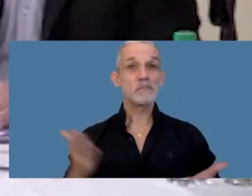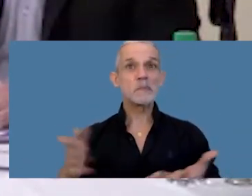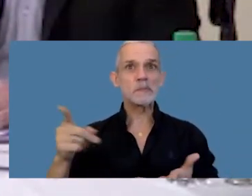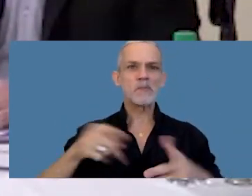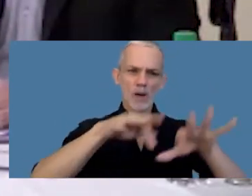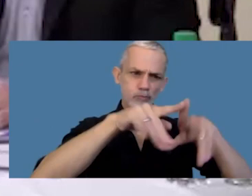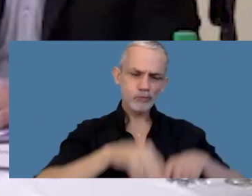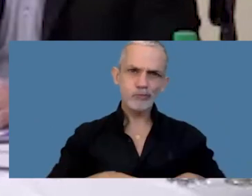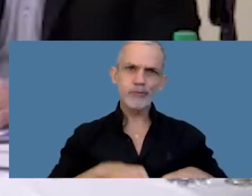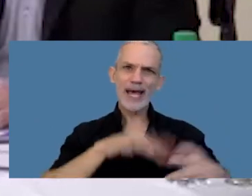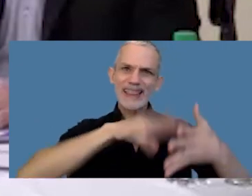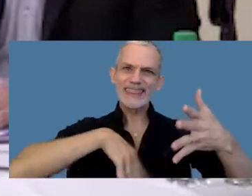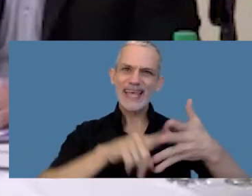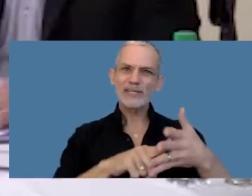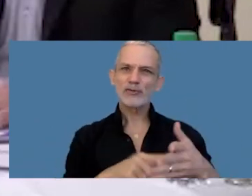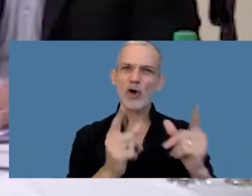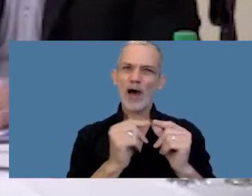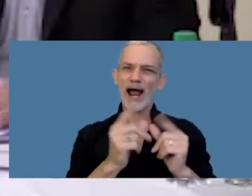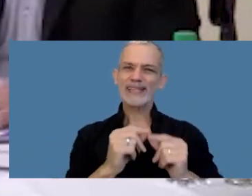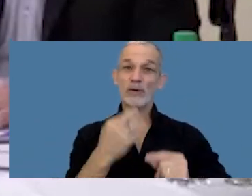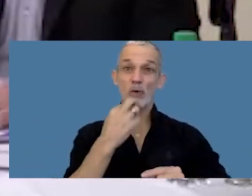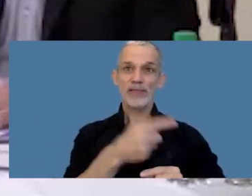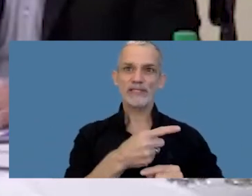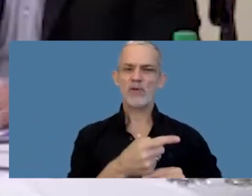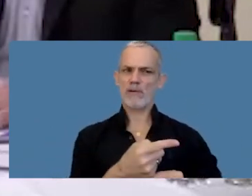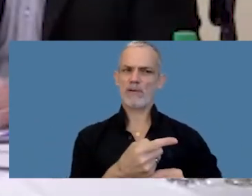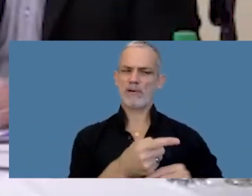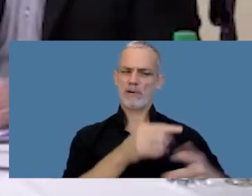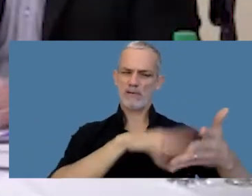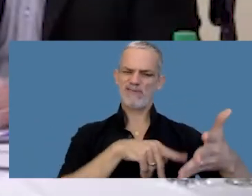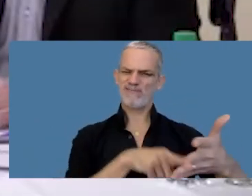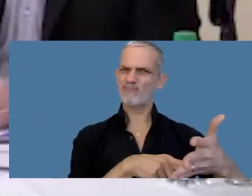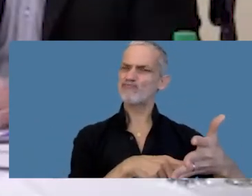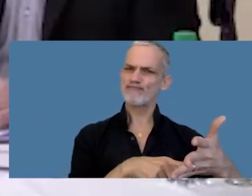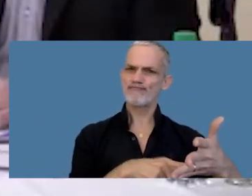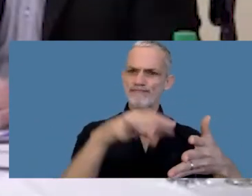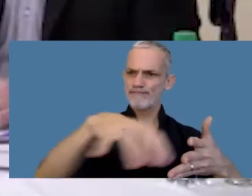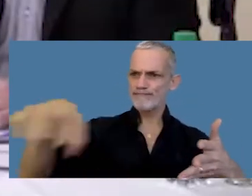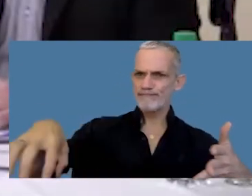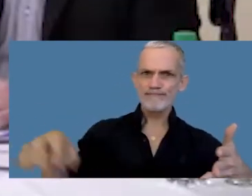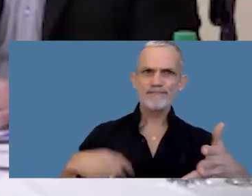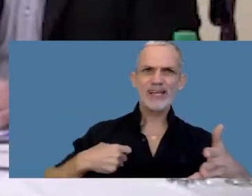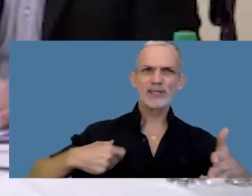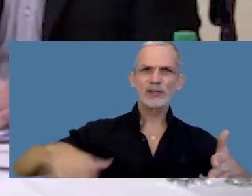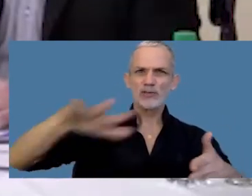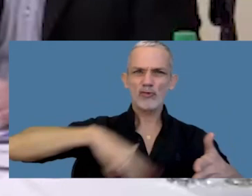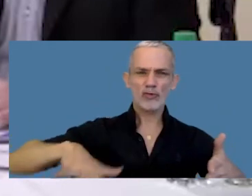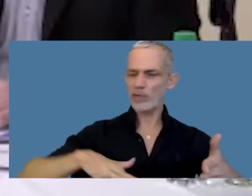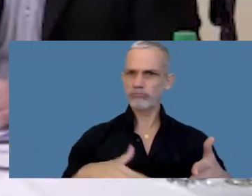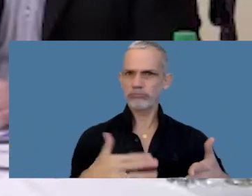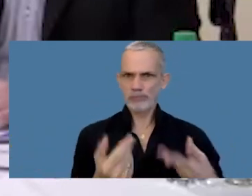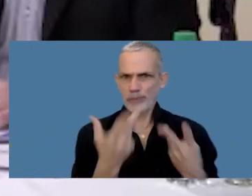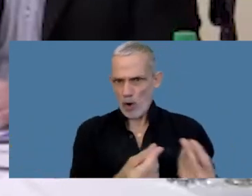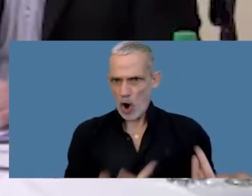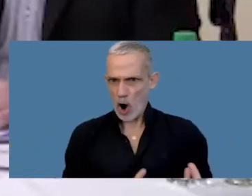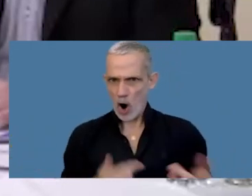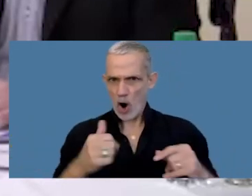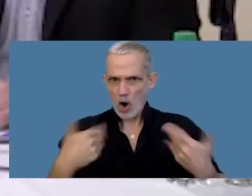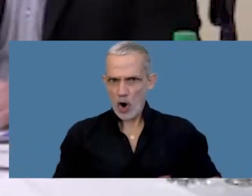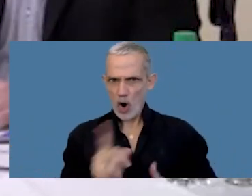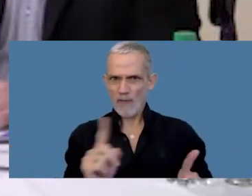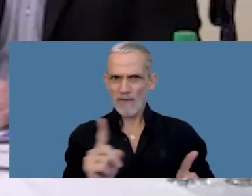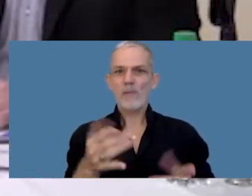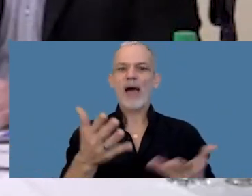redacción naturalmente generó en algunos sectores de la sociedad mucha resistencia y fue